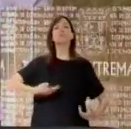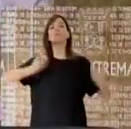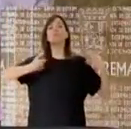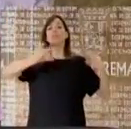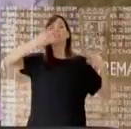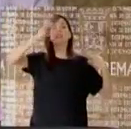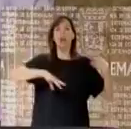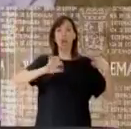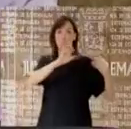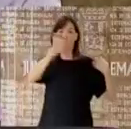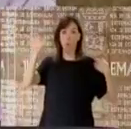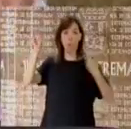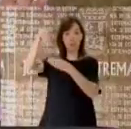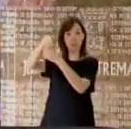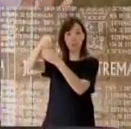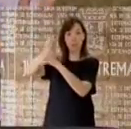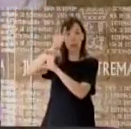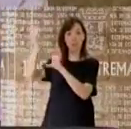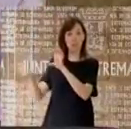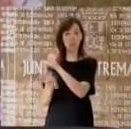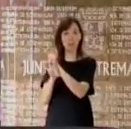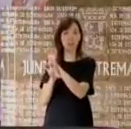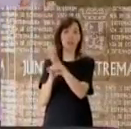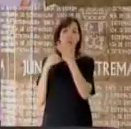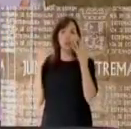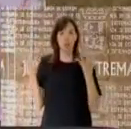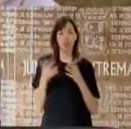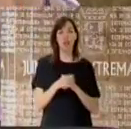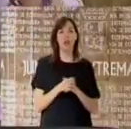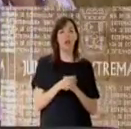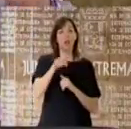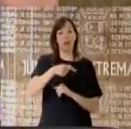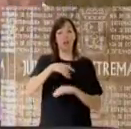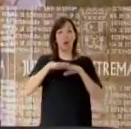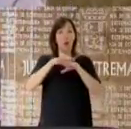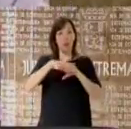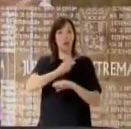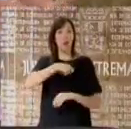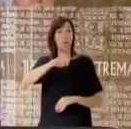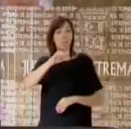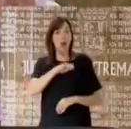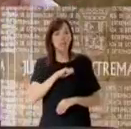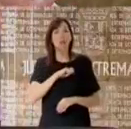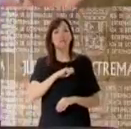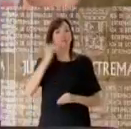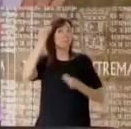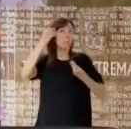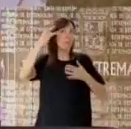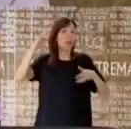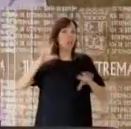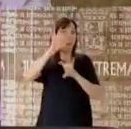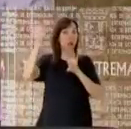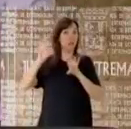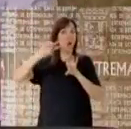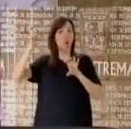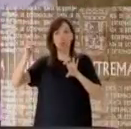Estados miembros. Entonces, que todo el mundo del gobierno de este país, yo del resto de los países me imagino que lo harán, si no cada uno,